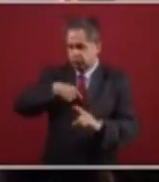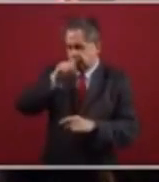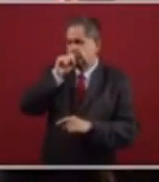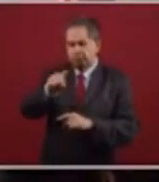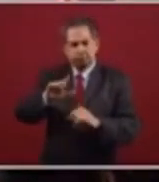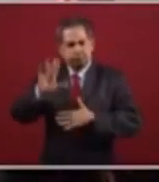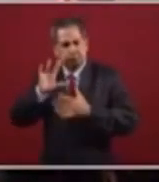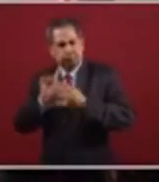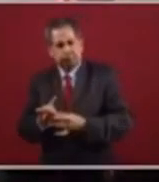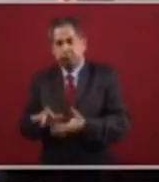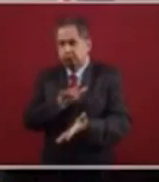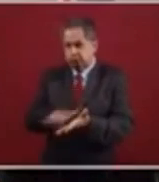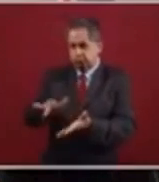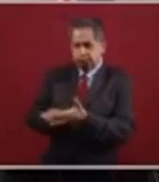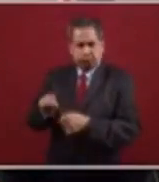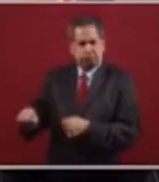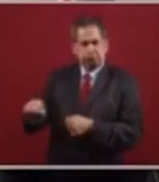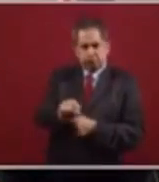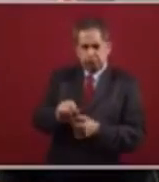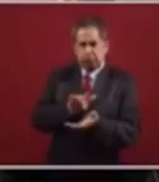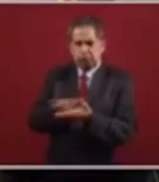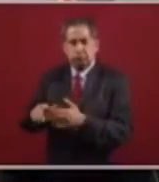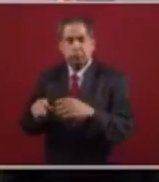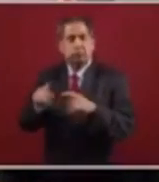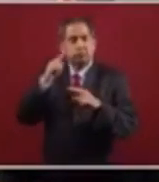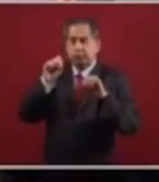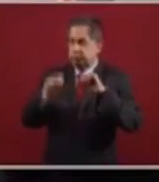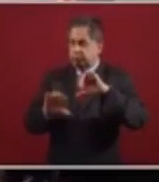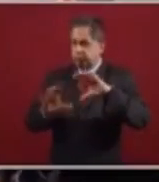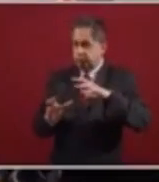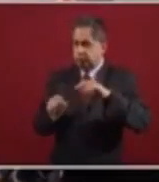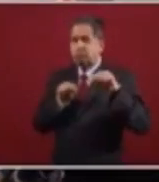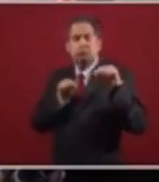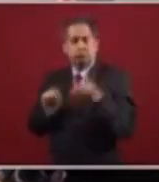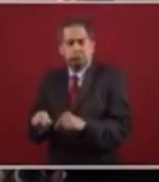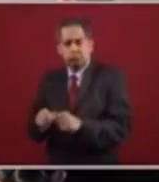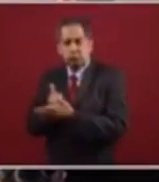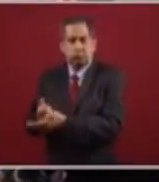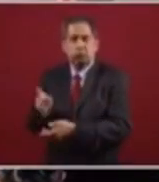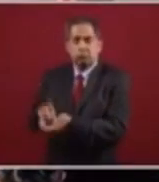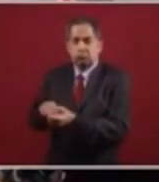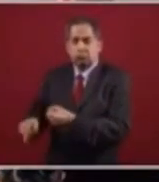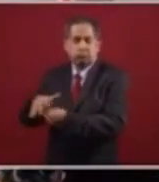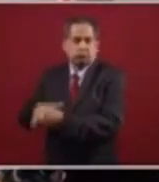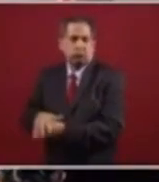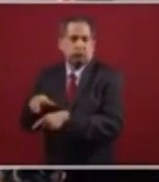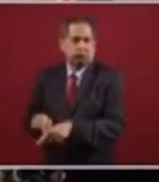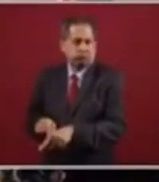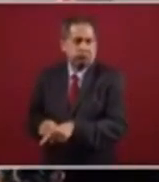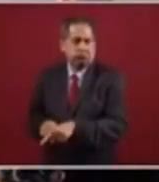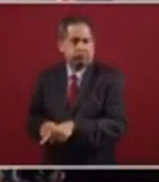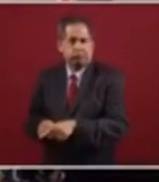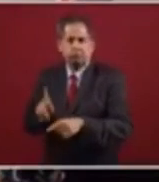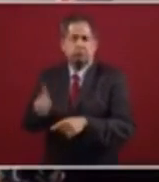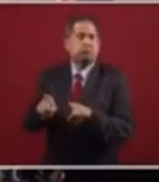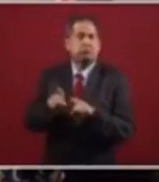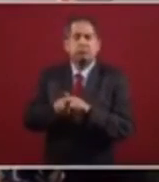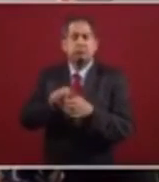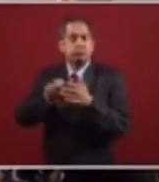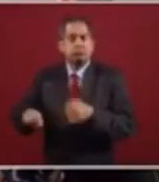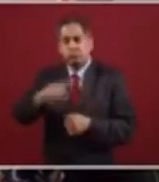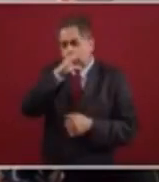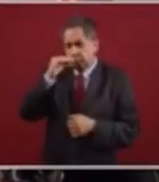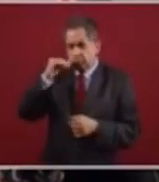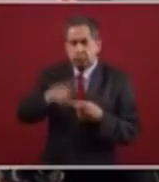comprometidos en apoyar a esas personas el hemisferio occidental que viven bajo la brutal opresión como aquellos se incuban